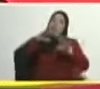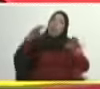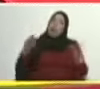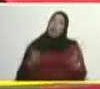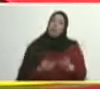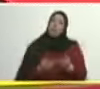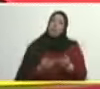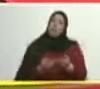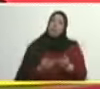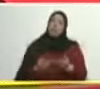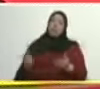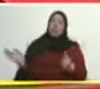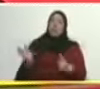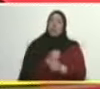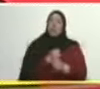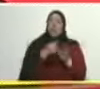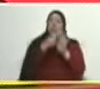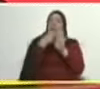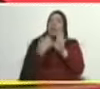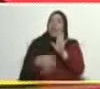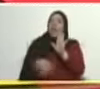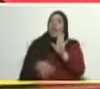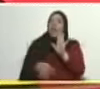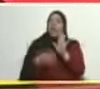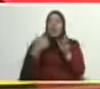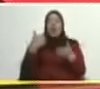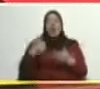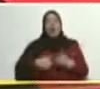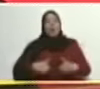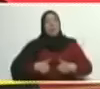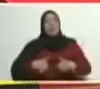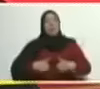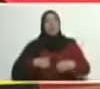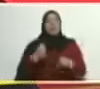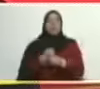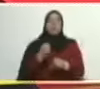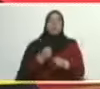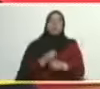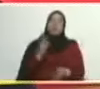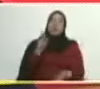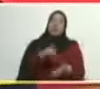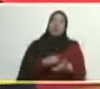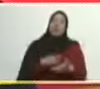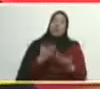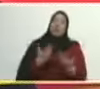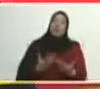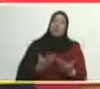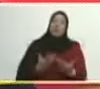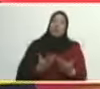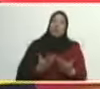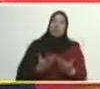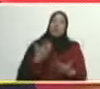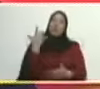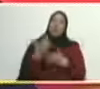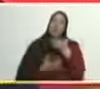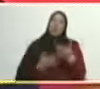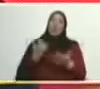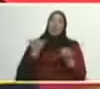que solo han conseguido truncar el derecho que nos asiste a procurar un desarrollo sostenible para nuestras